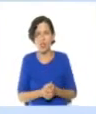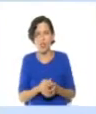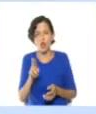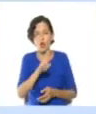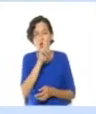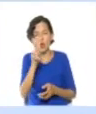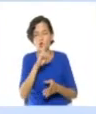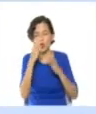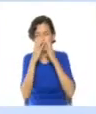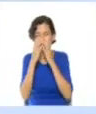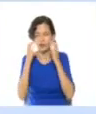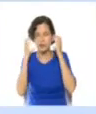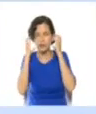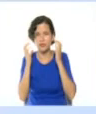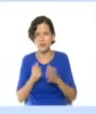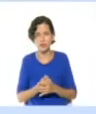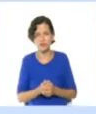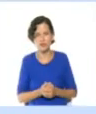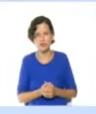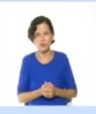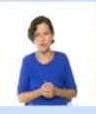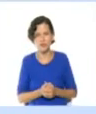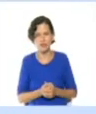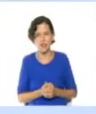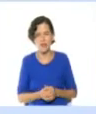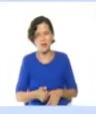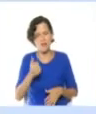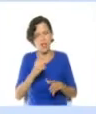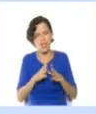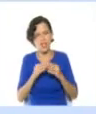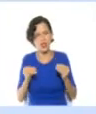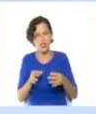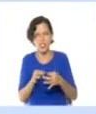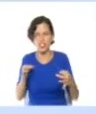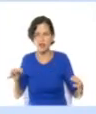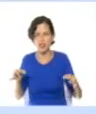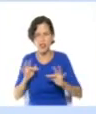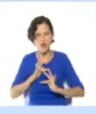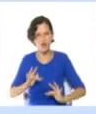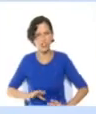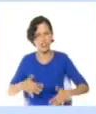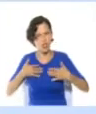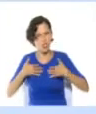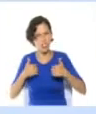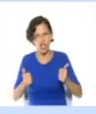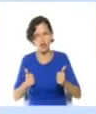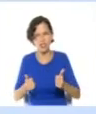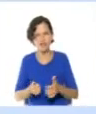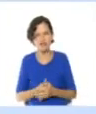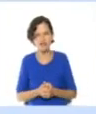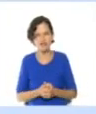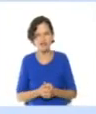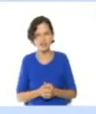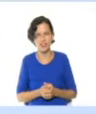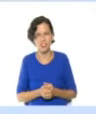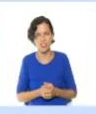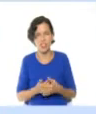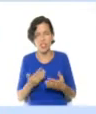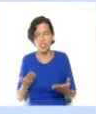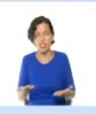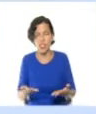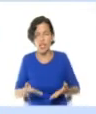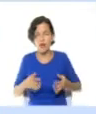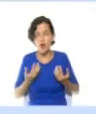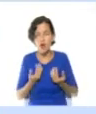jabón, el uso correcto del tapabocas o mascarilla y por supuesto mantener un distanciamiento físico saludable. Con ello